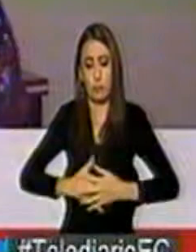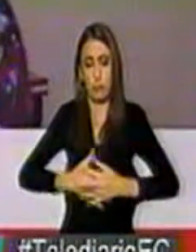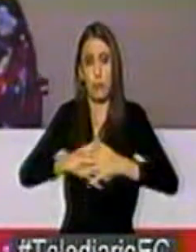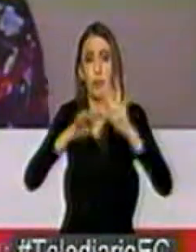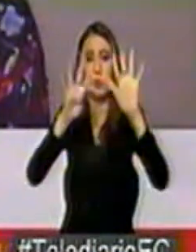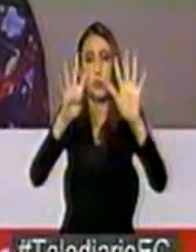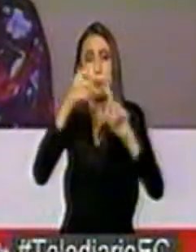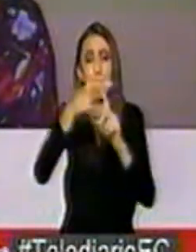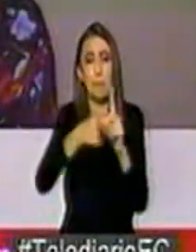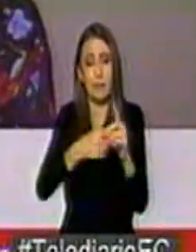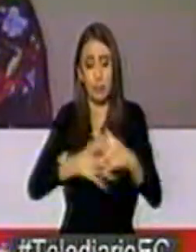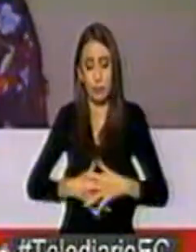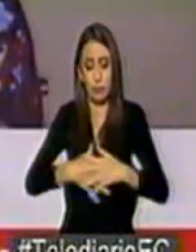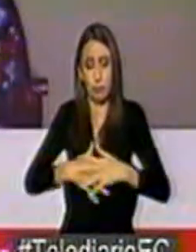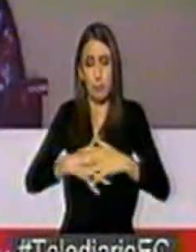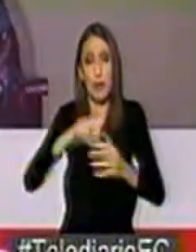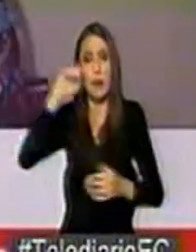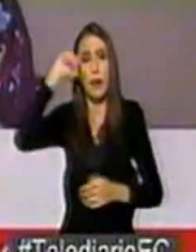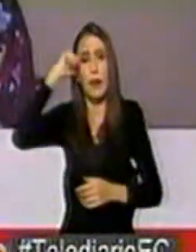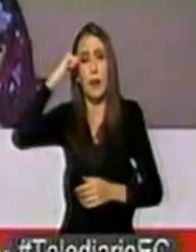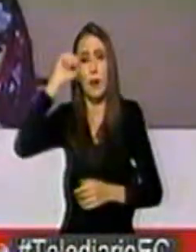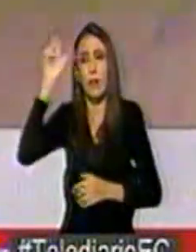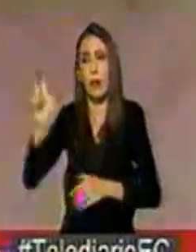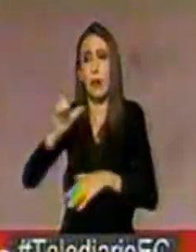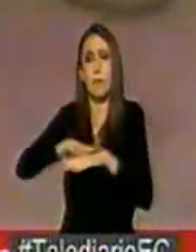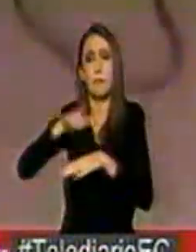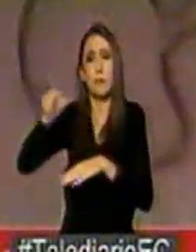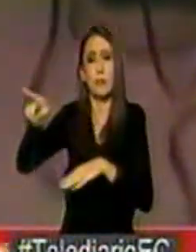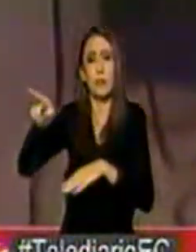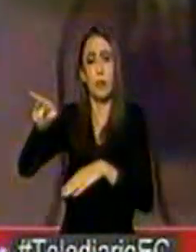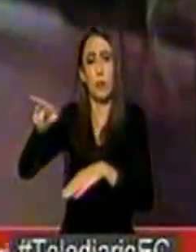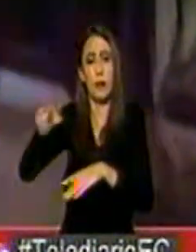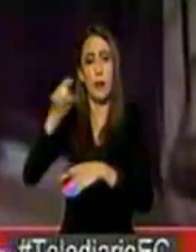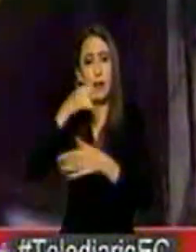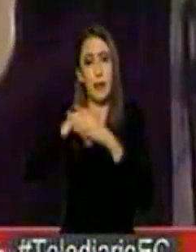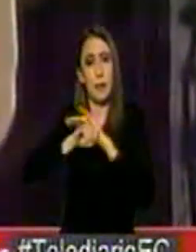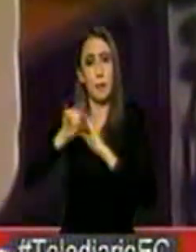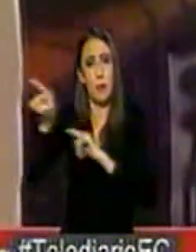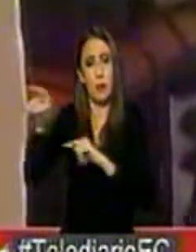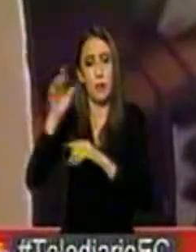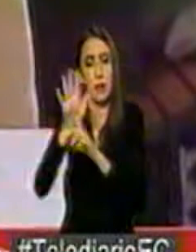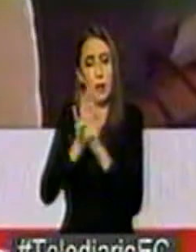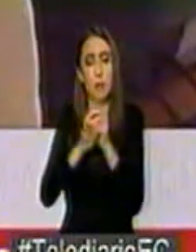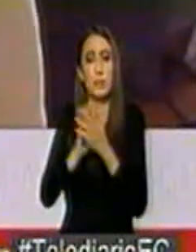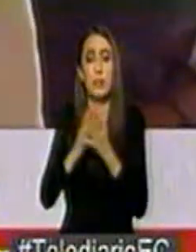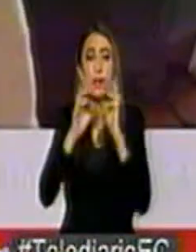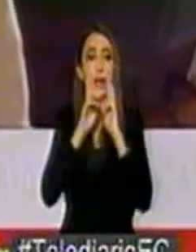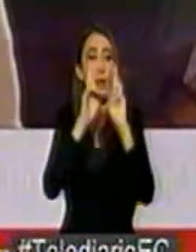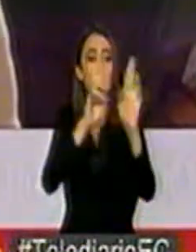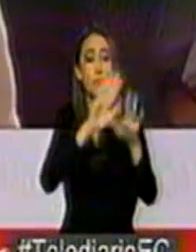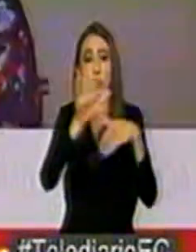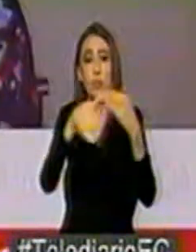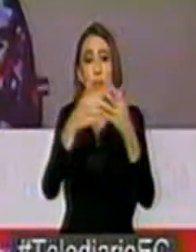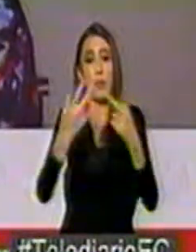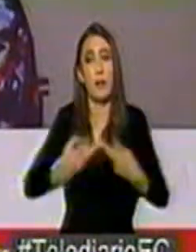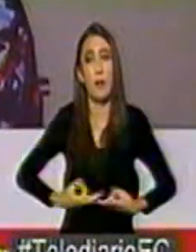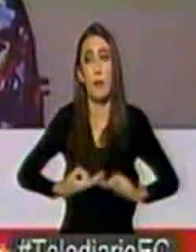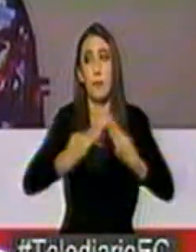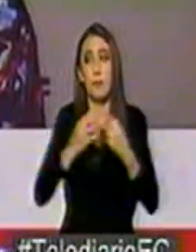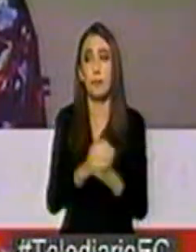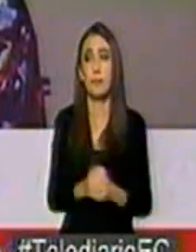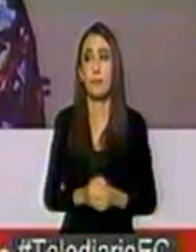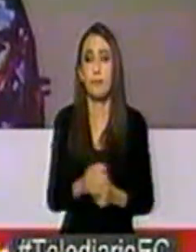para luego forzar la maternal es inhumana consecuencia de aquello las secuelas son para toda la vida que